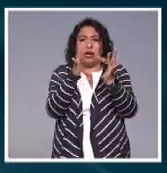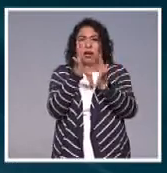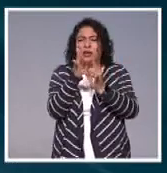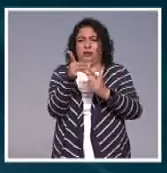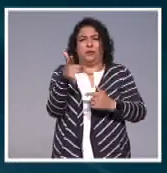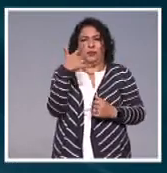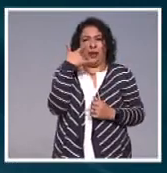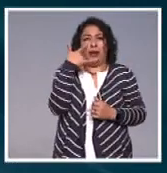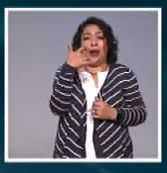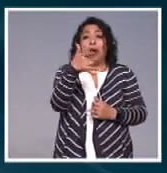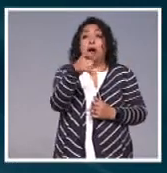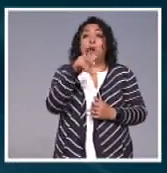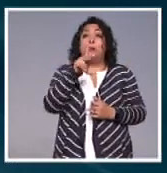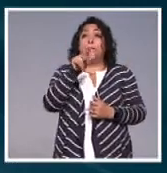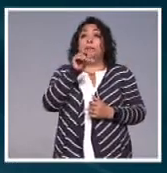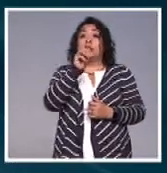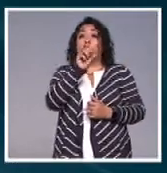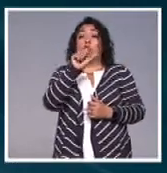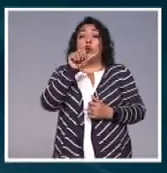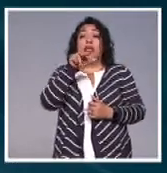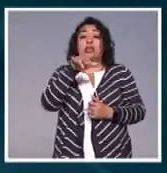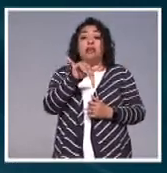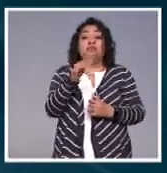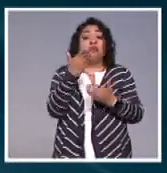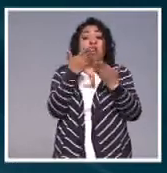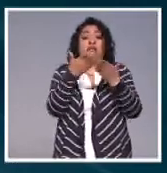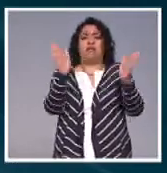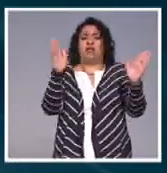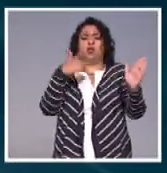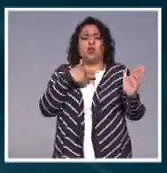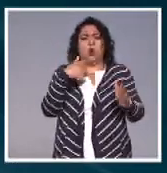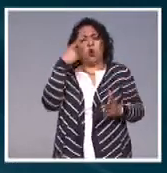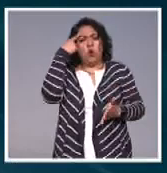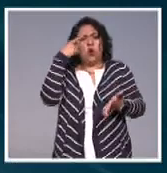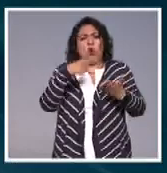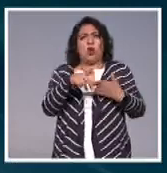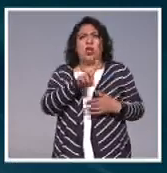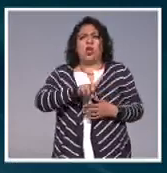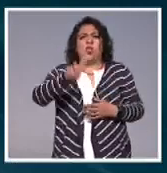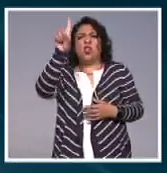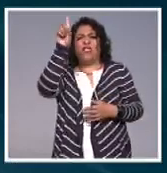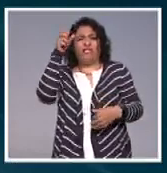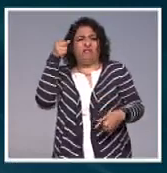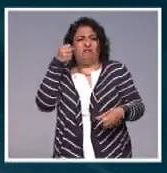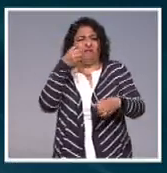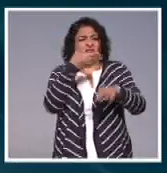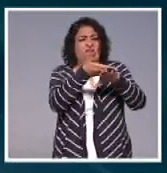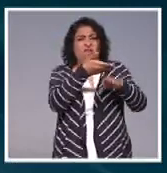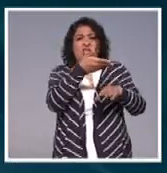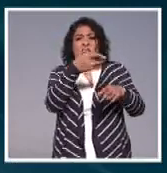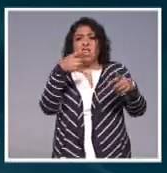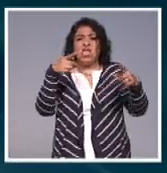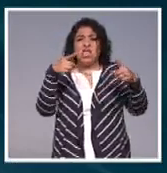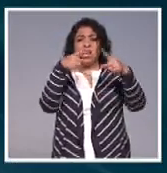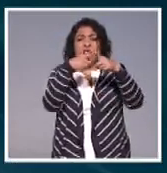Algo curioso, pues Pasolini no solo se declaraba abiertamente ateo, sino que sus ataques a la iglesia lo